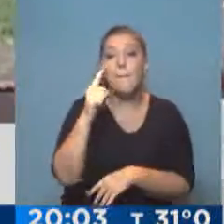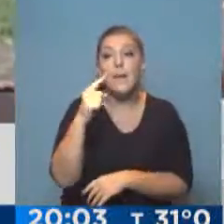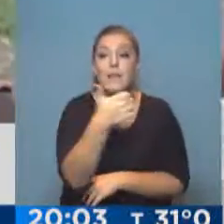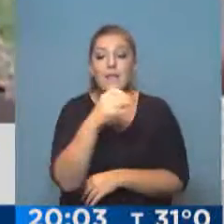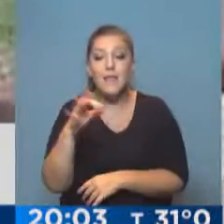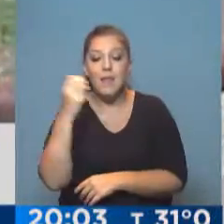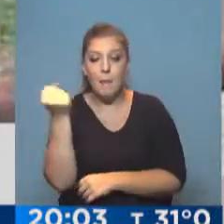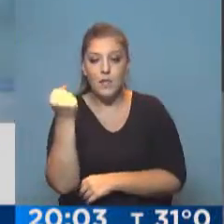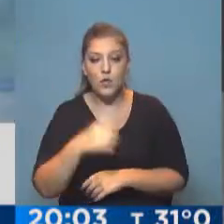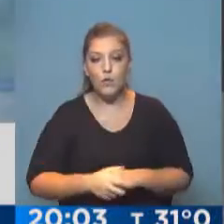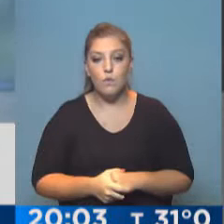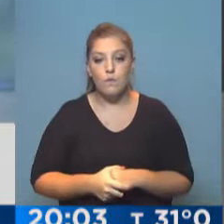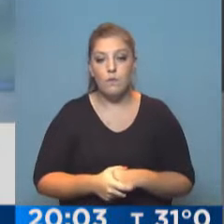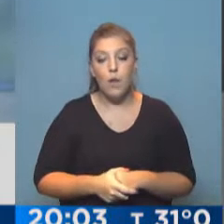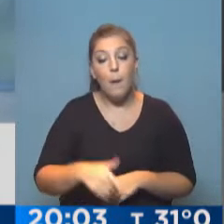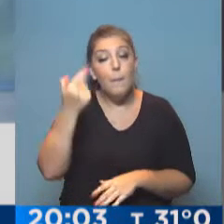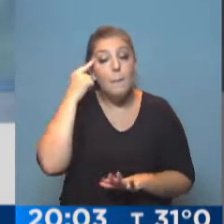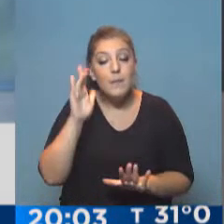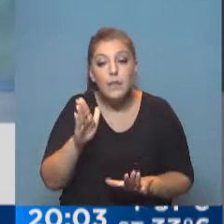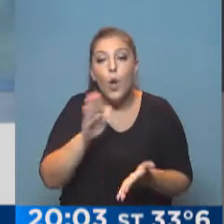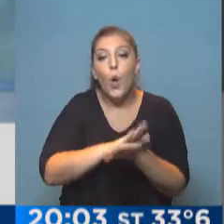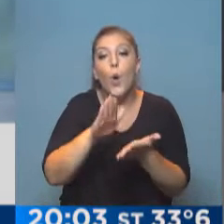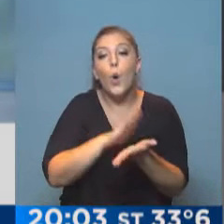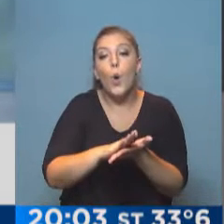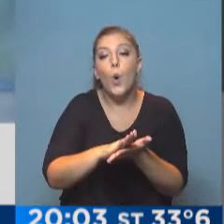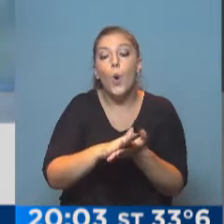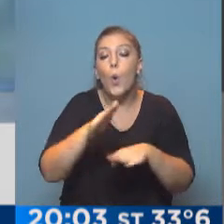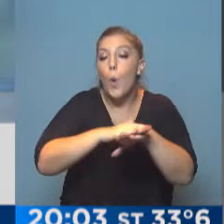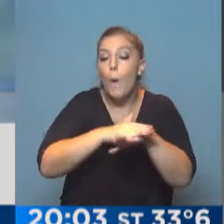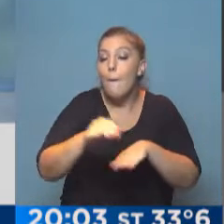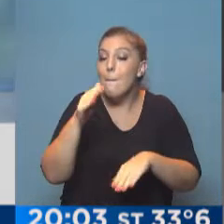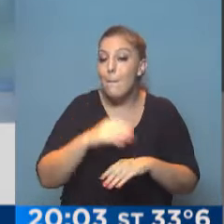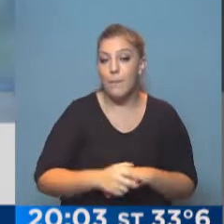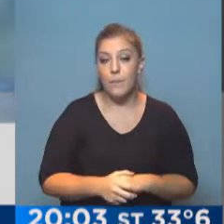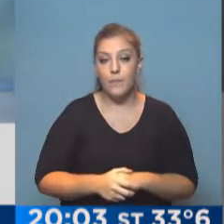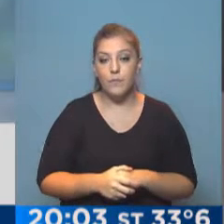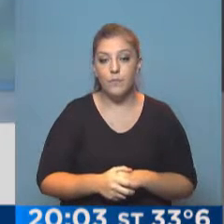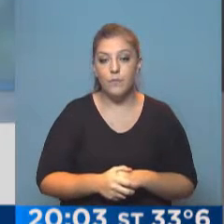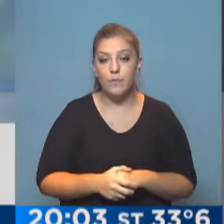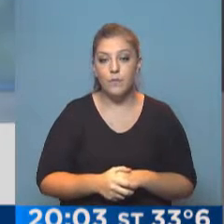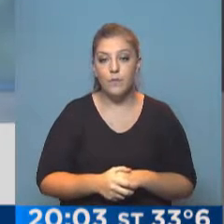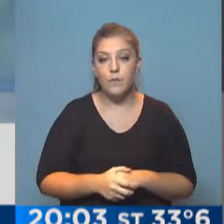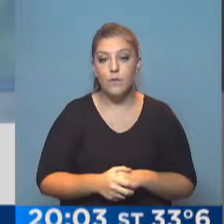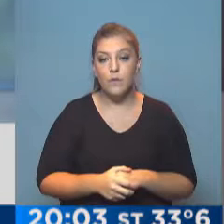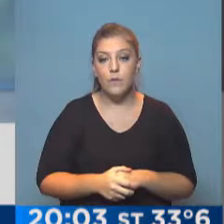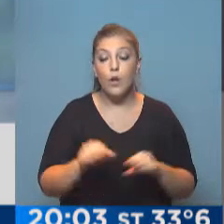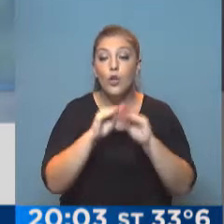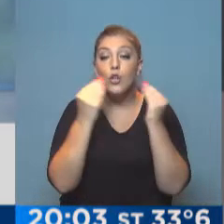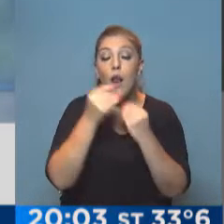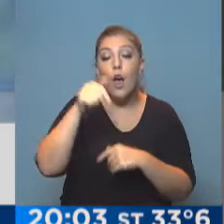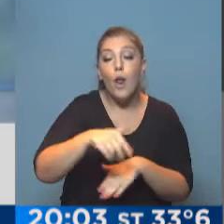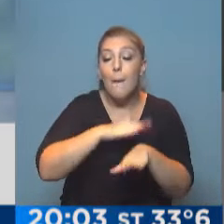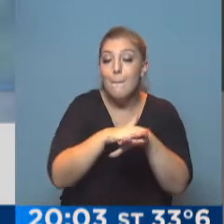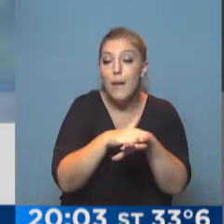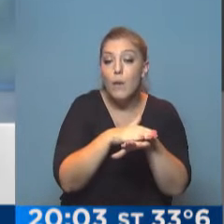pesos. Considerando el nuevo haber mínimo, nos está dando que el haber